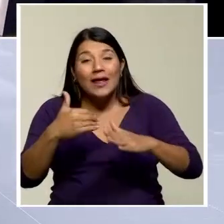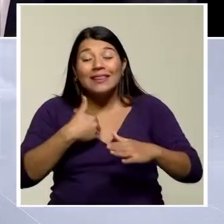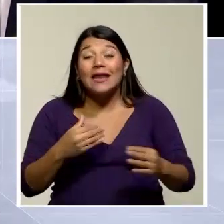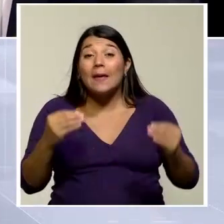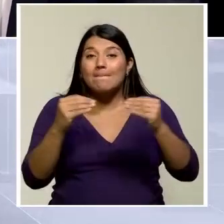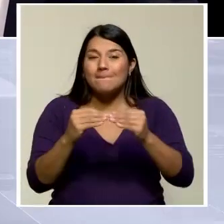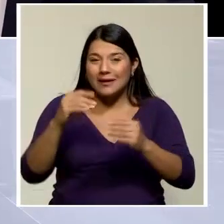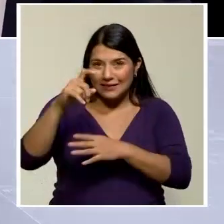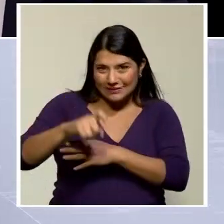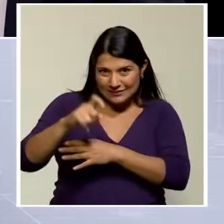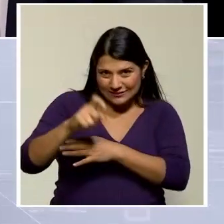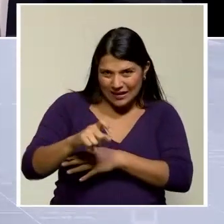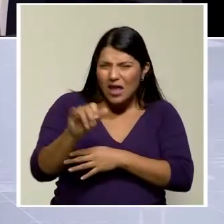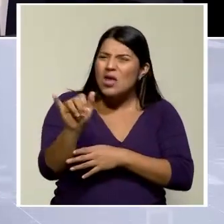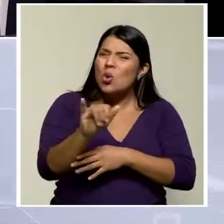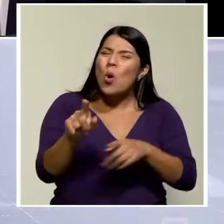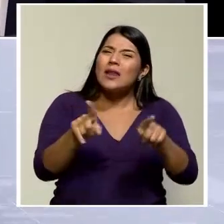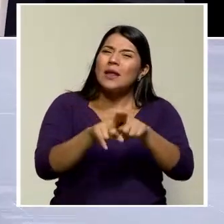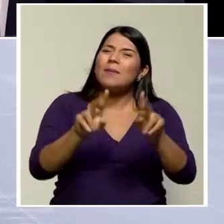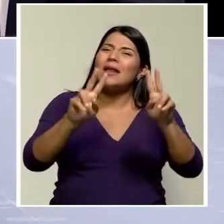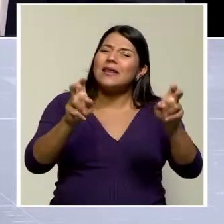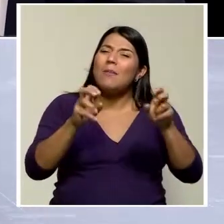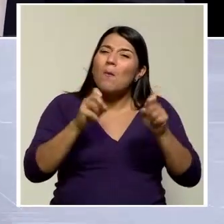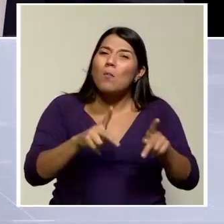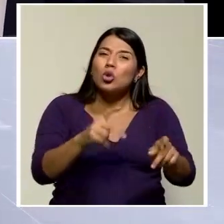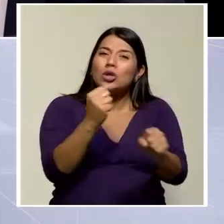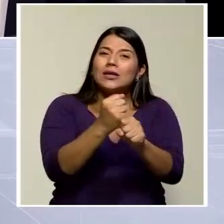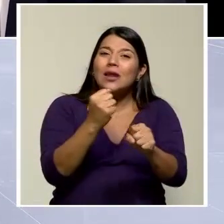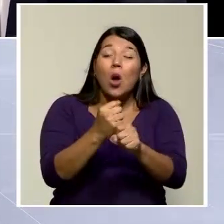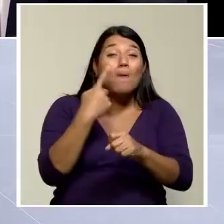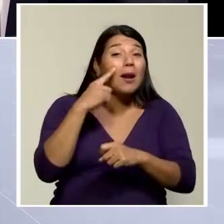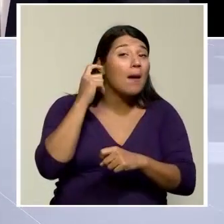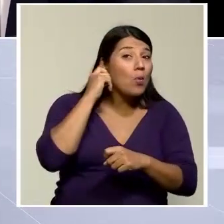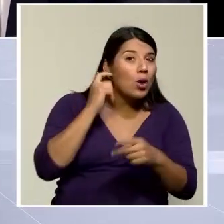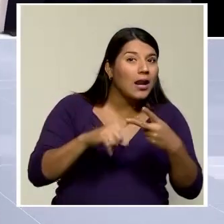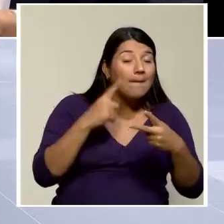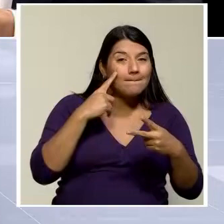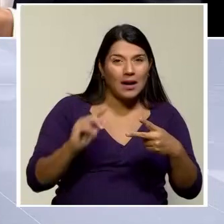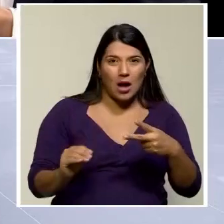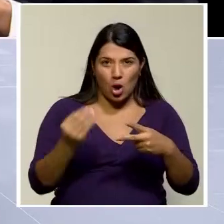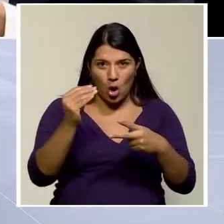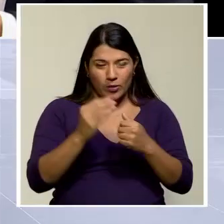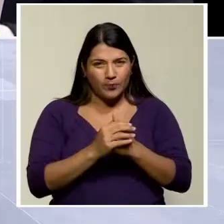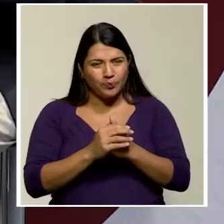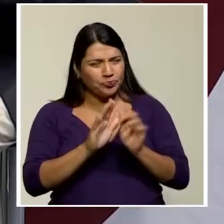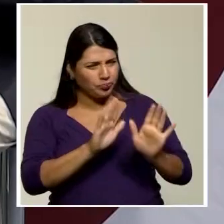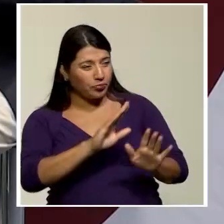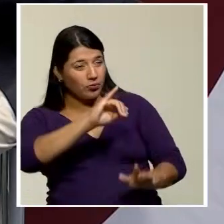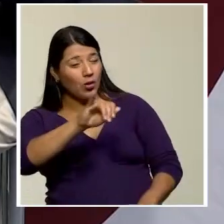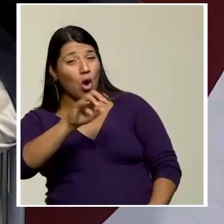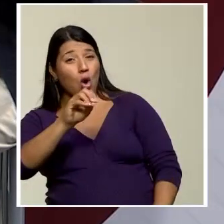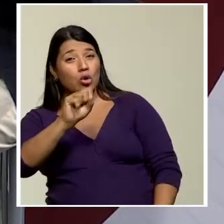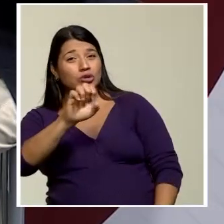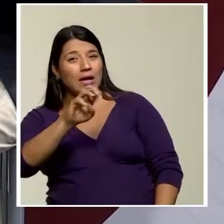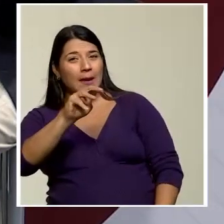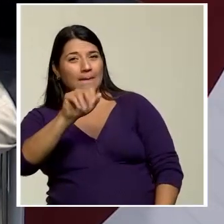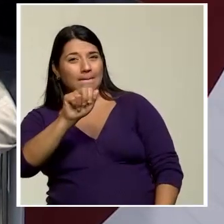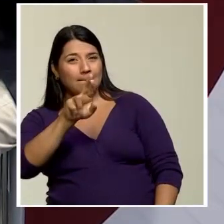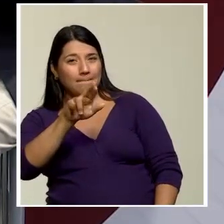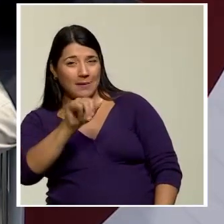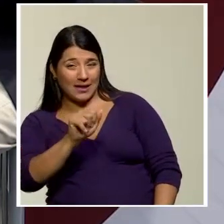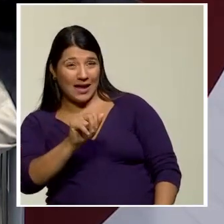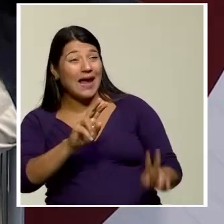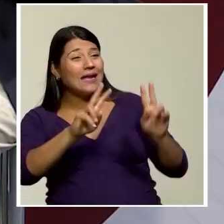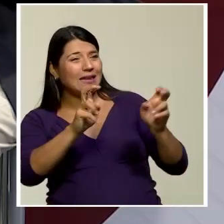necesidades. Igualmente el tema de las oportunidades de empleo para mujeres, para jóvenes. Don José María, el tema de la economía es